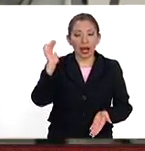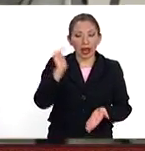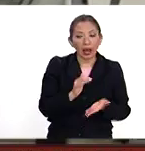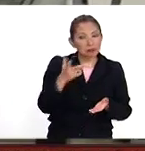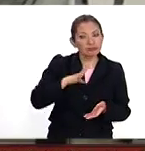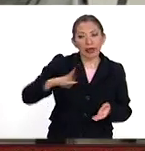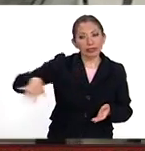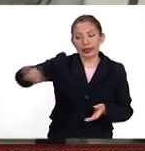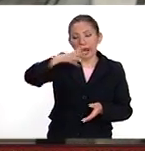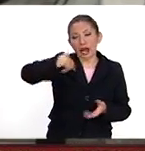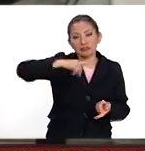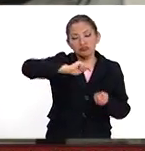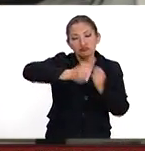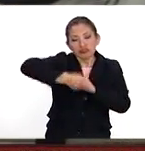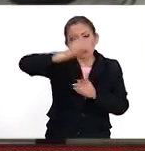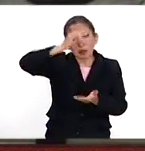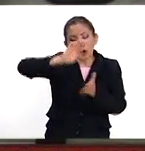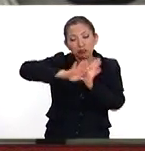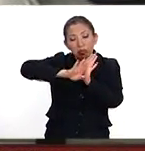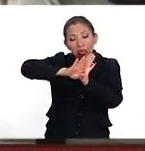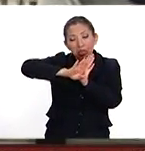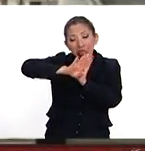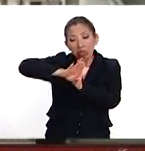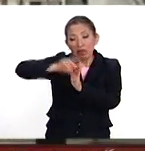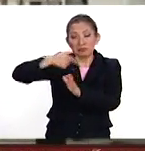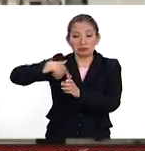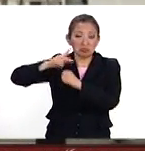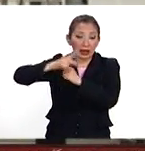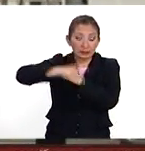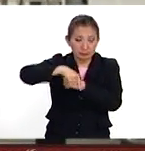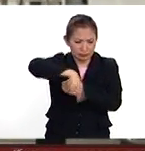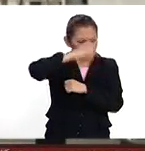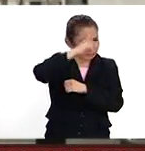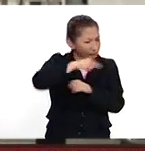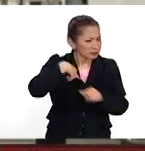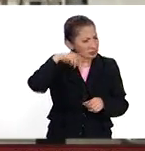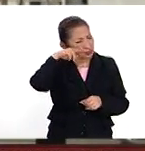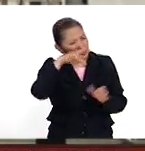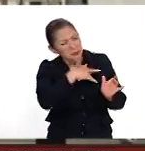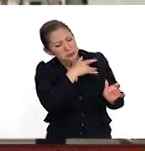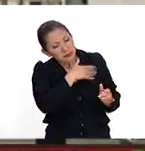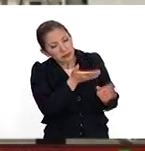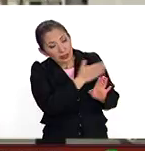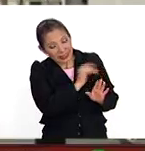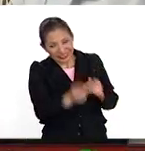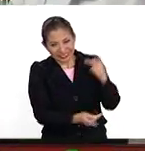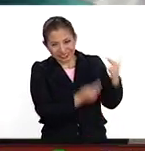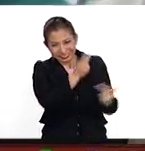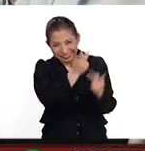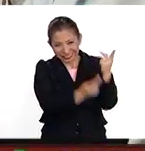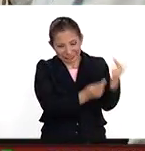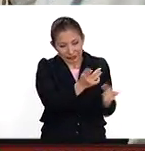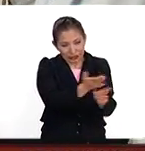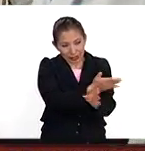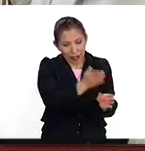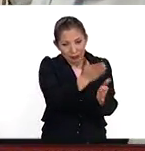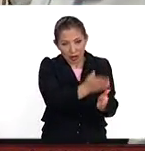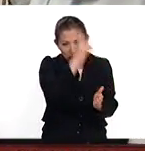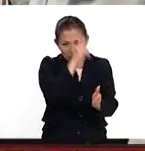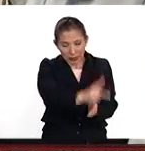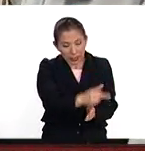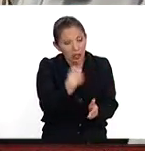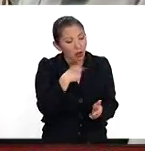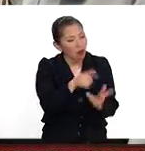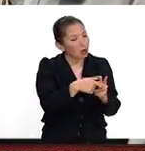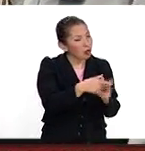en general se tradujo en menores estados de crecimiento en el mundo. En México ya la veníamos viendo. La encuesta que hace el Banco de